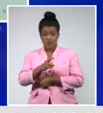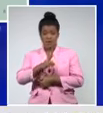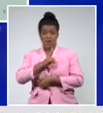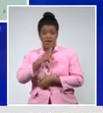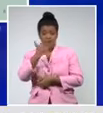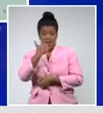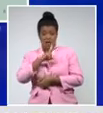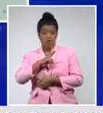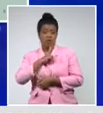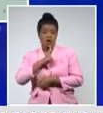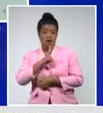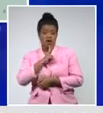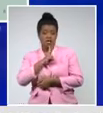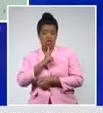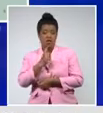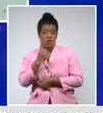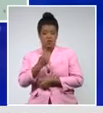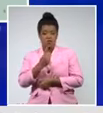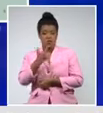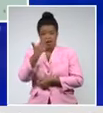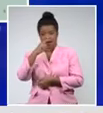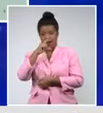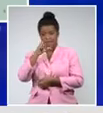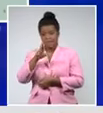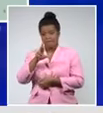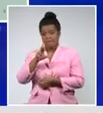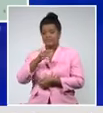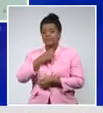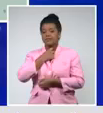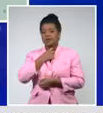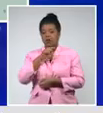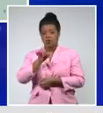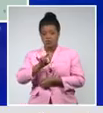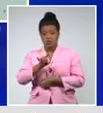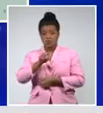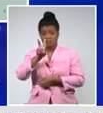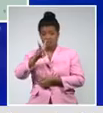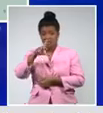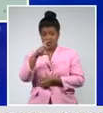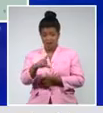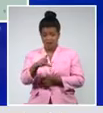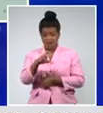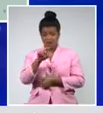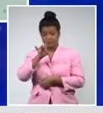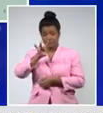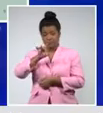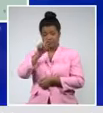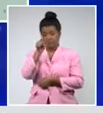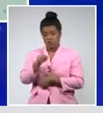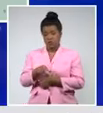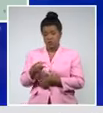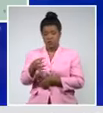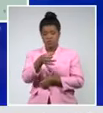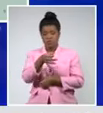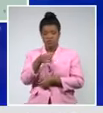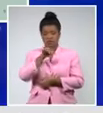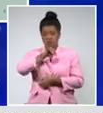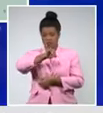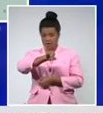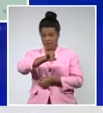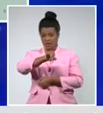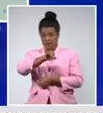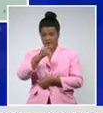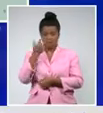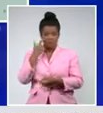Abreu. Villa Clara con 15 casos autóctonos ayer en 6 de sus 13 municipios,